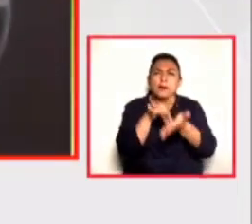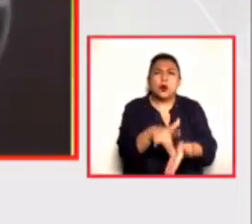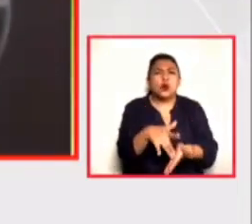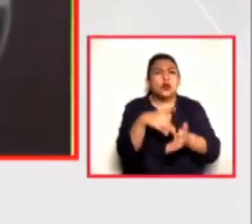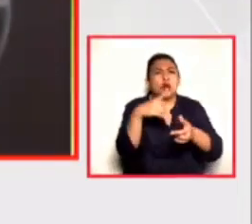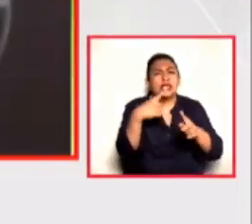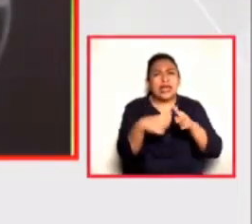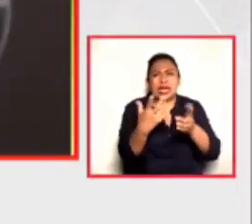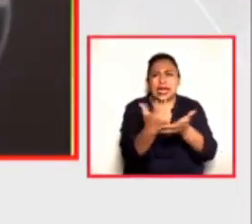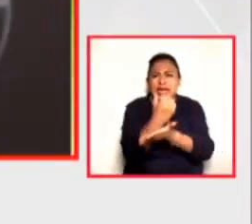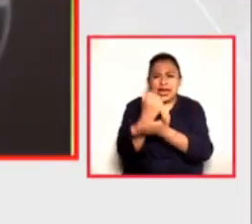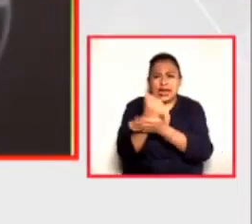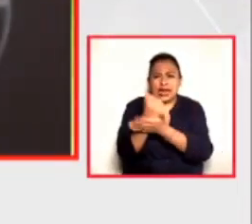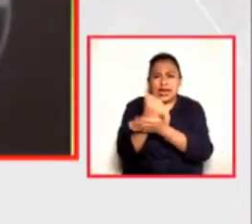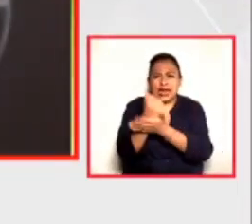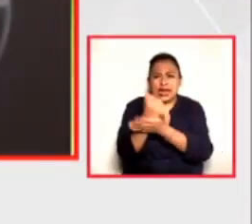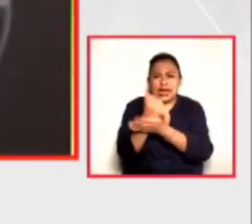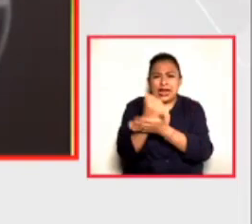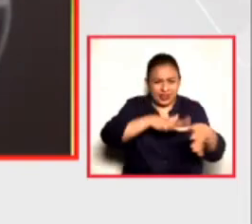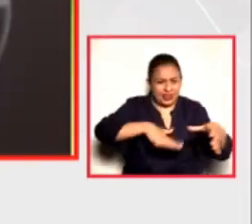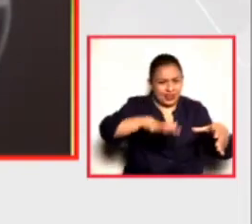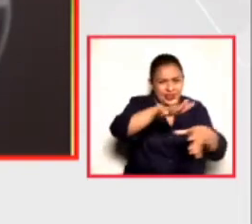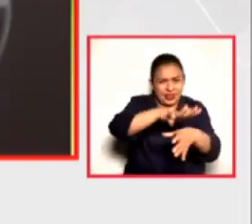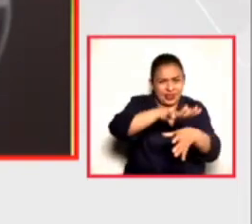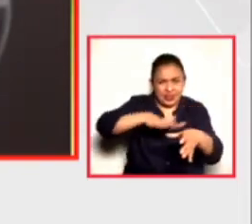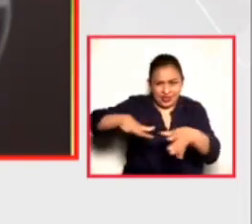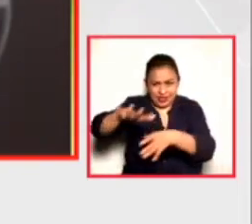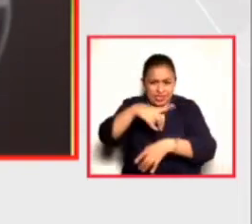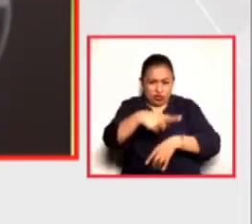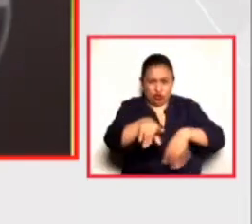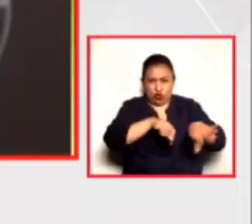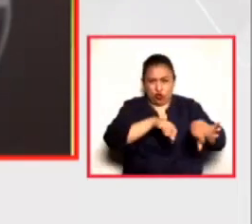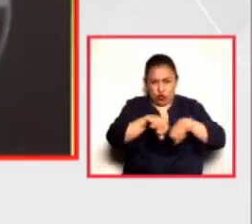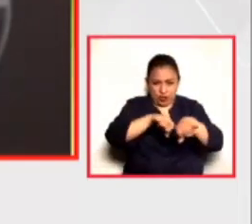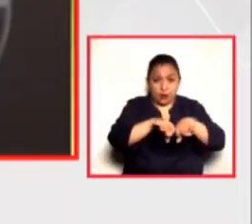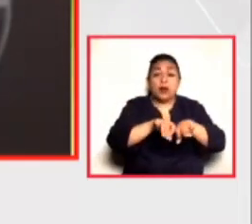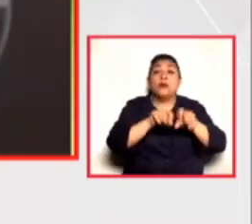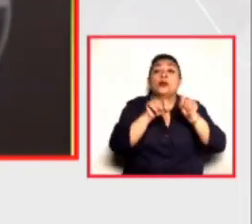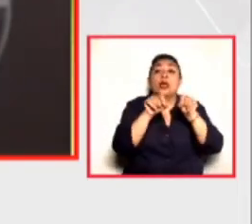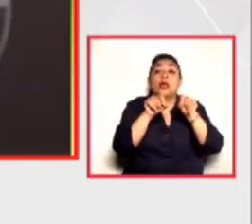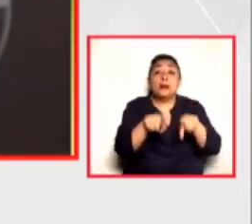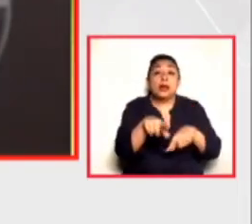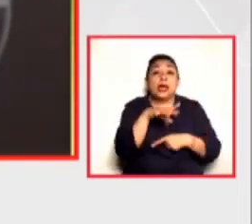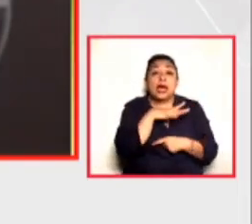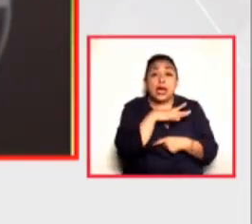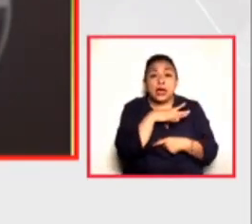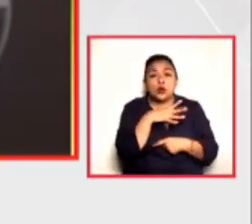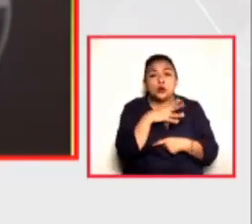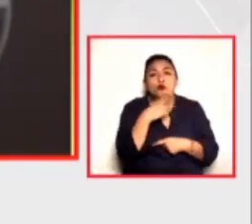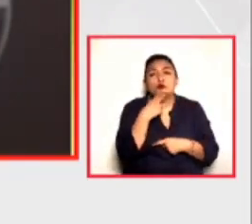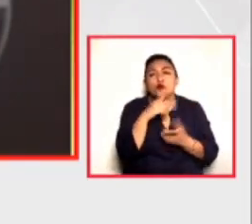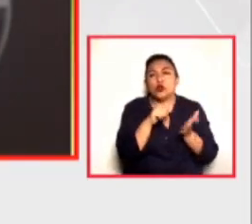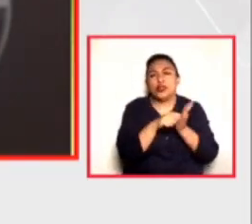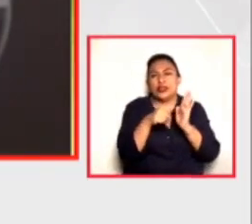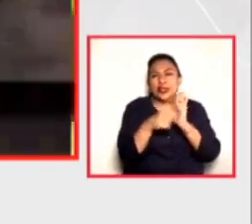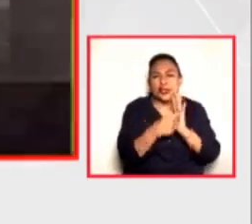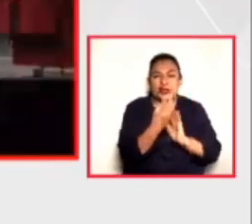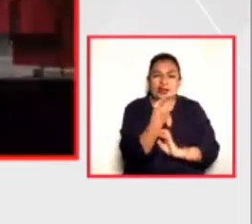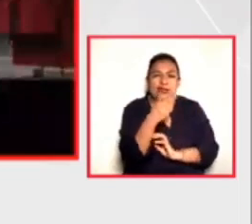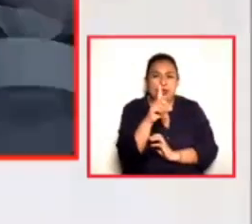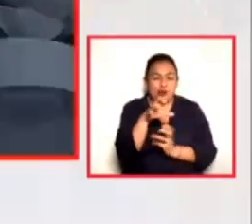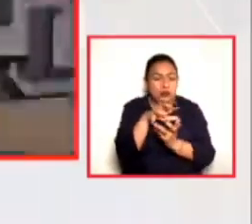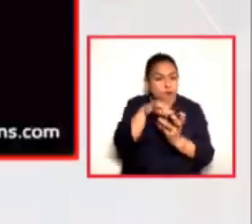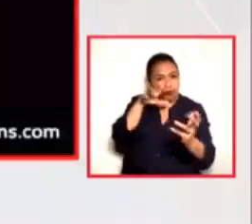los contextos en aquellos donde se desarrollen estos murales, e impartirán esta técnica 3D, de mural 3D,